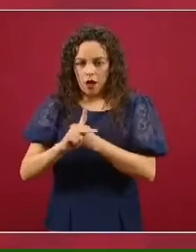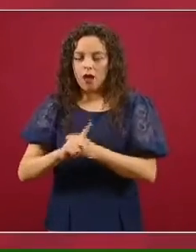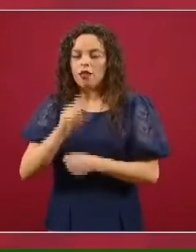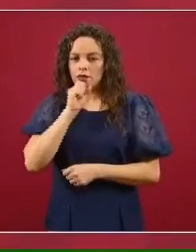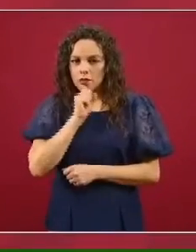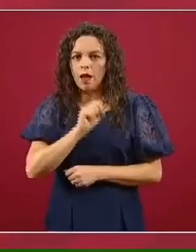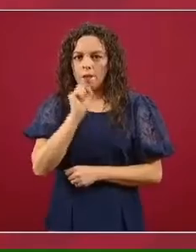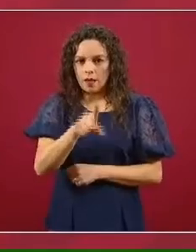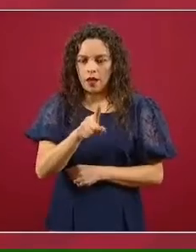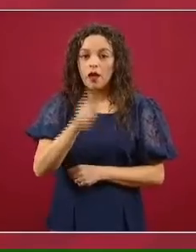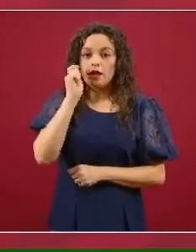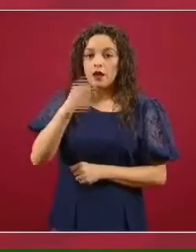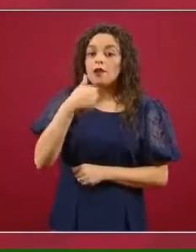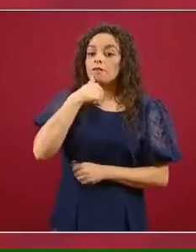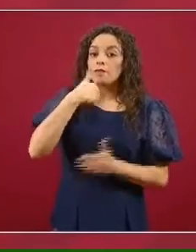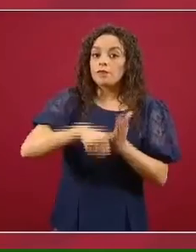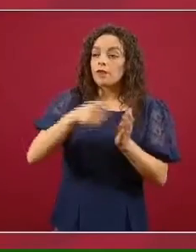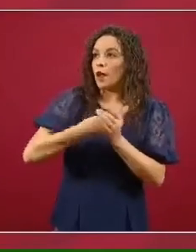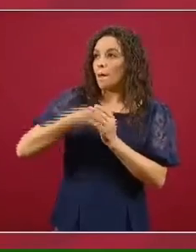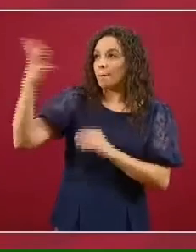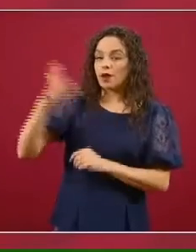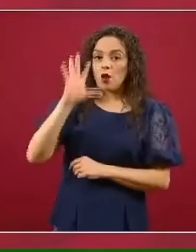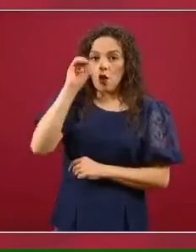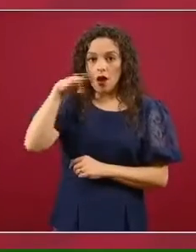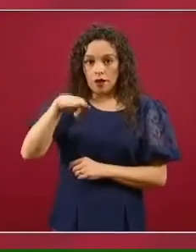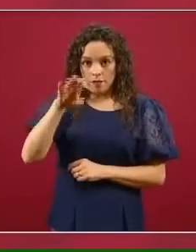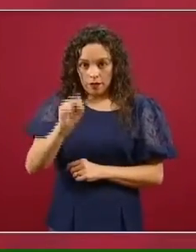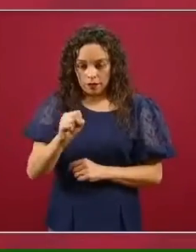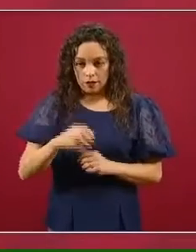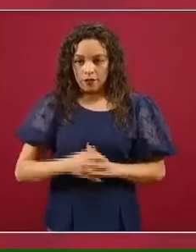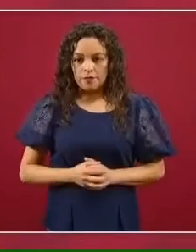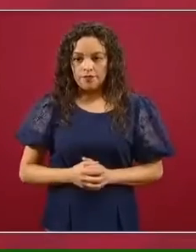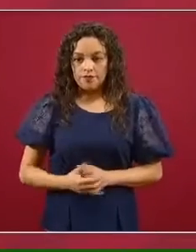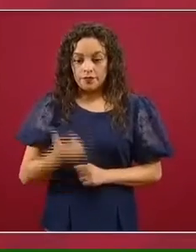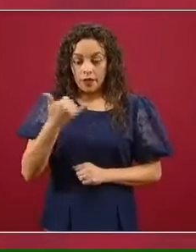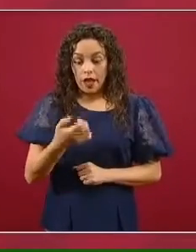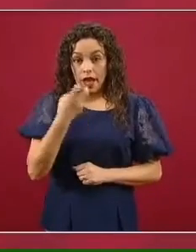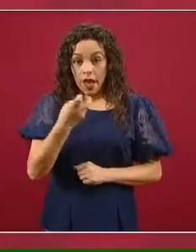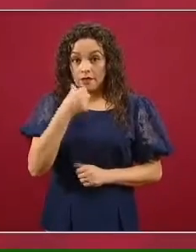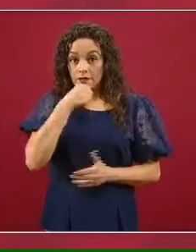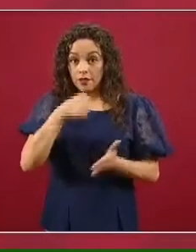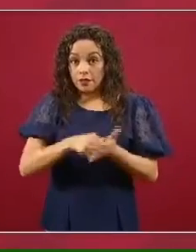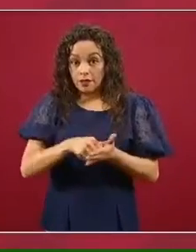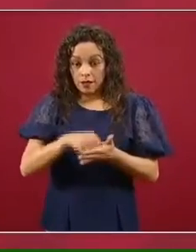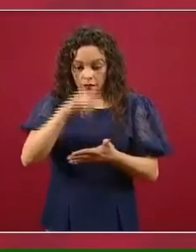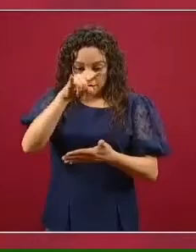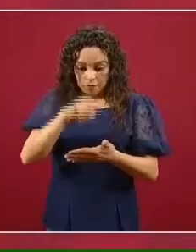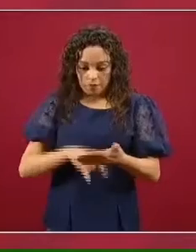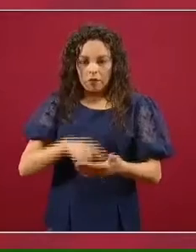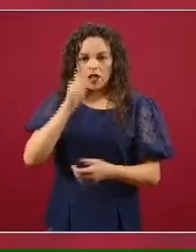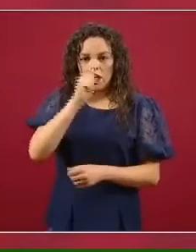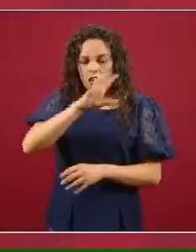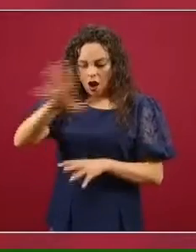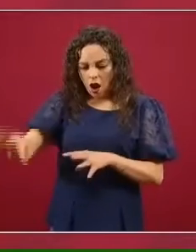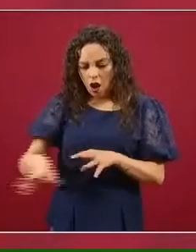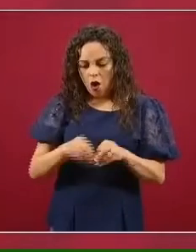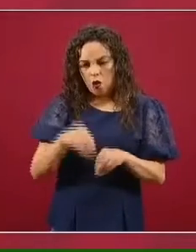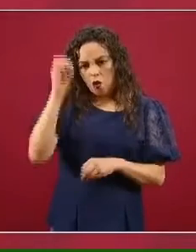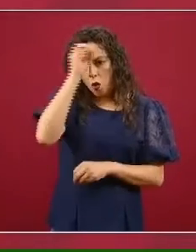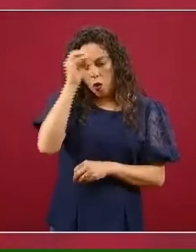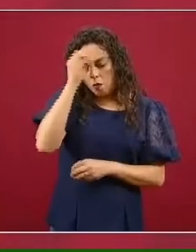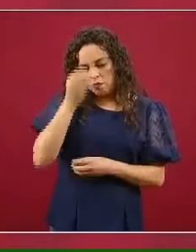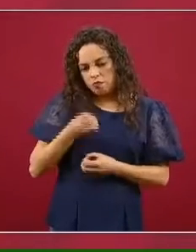una carta a la Organización Mundial de la Salud y además esta carta estaba acompañada de un comentario o un